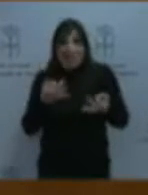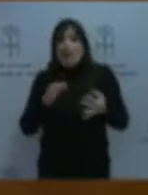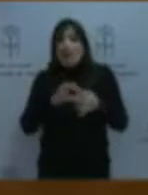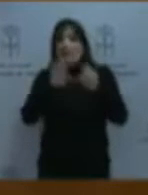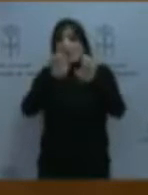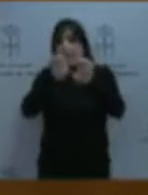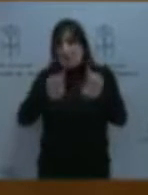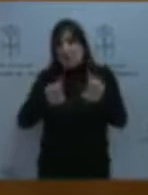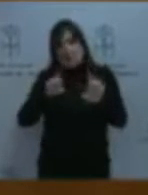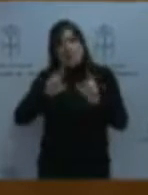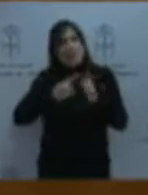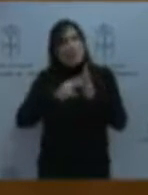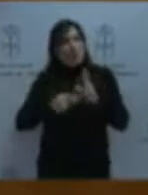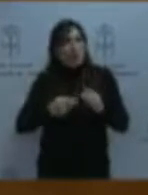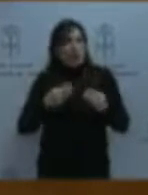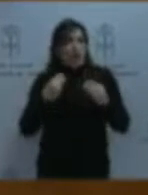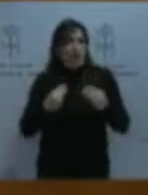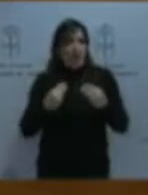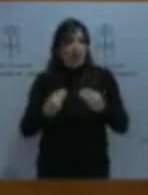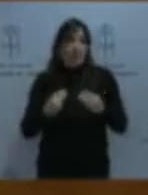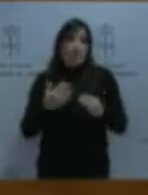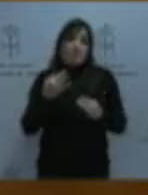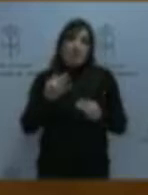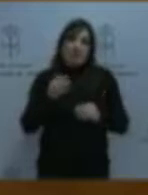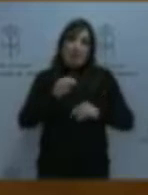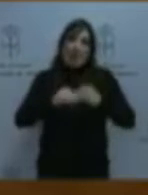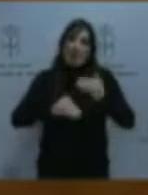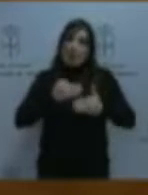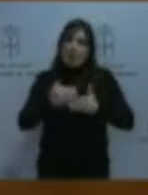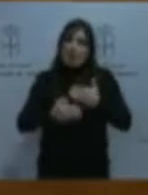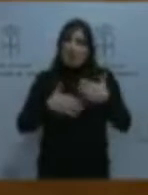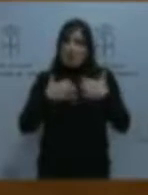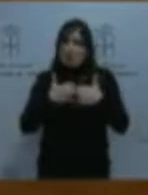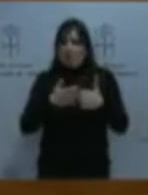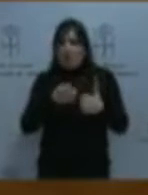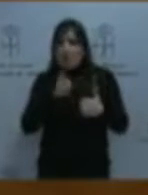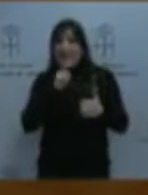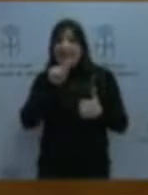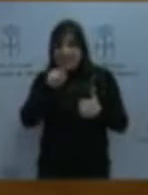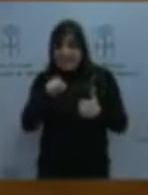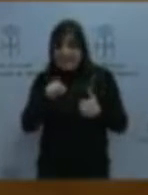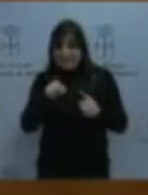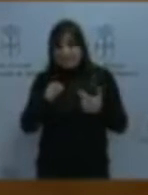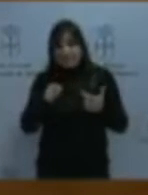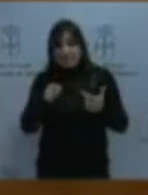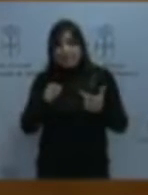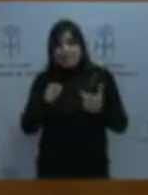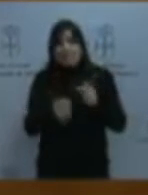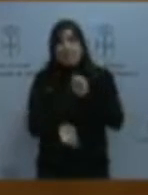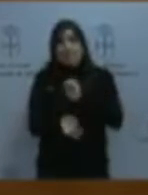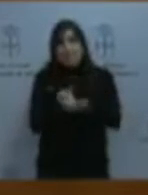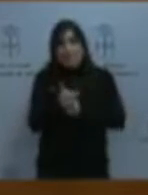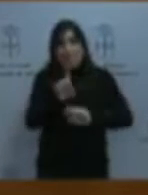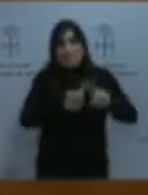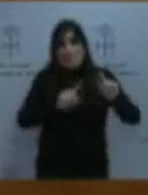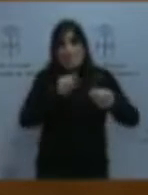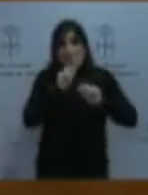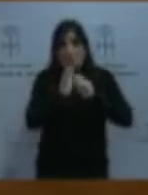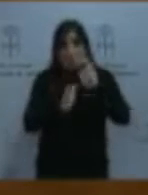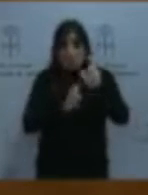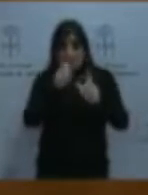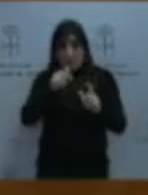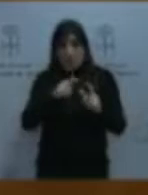industriales complejos, que son los que generan el problema de contaminación que tenemos en Asturias. A eso nosotros